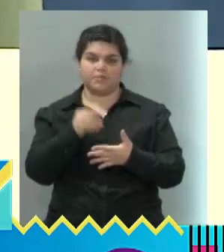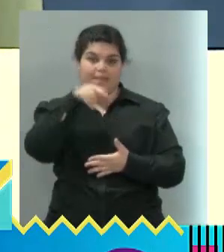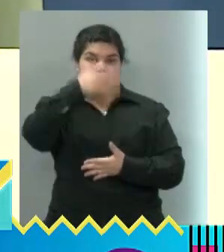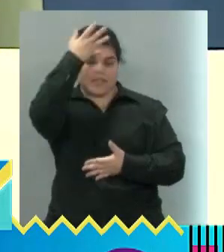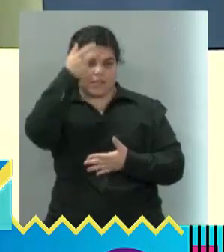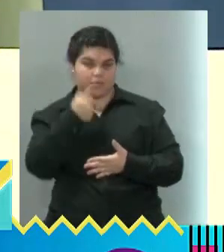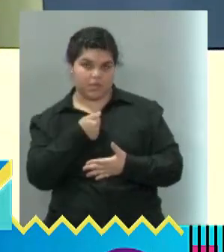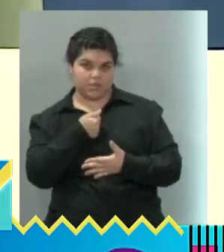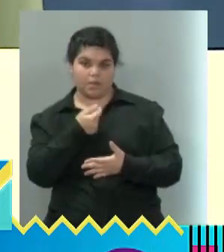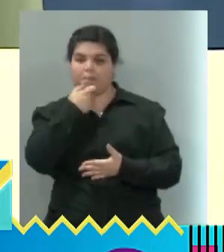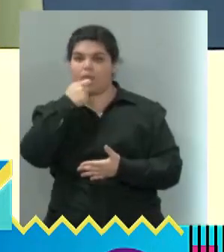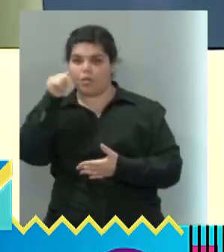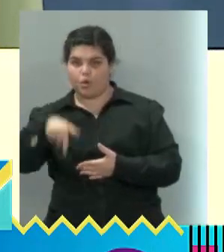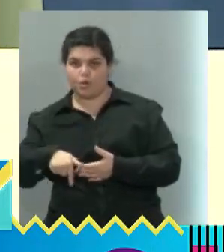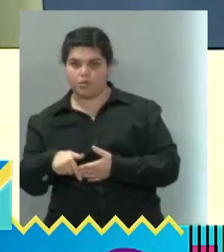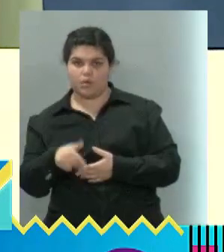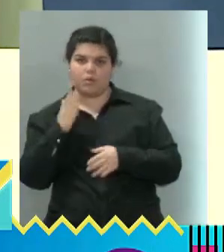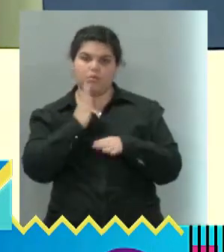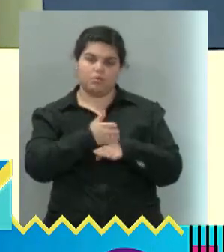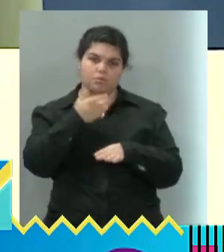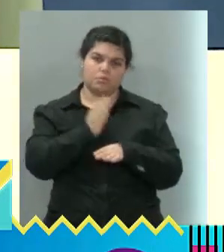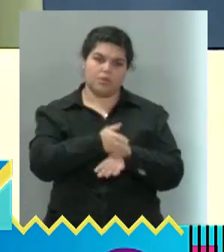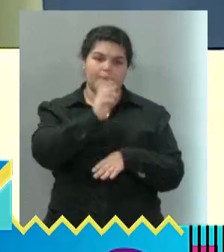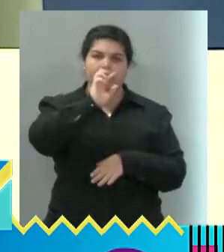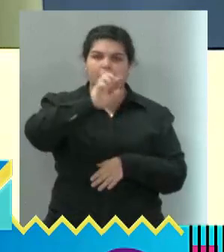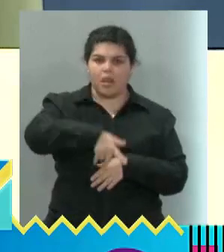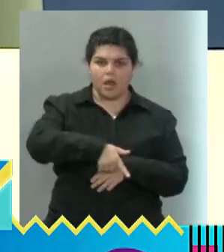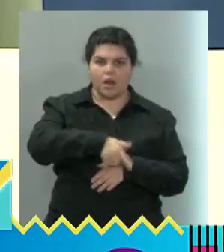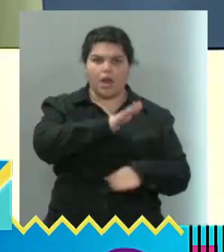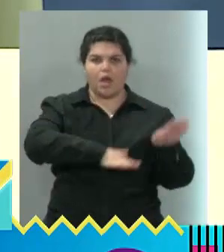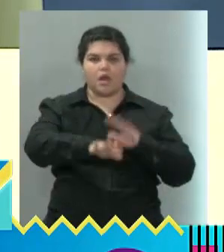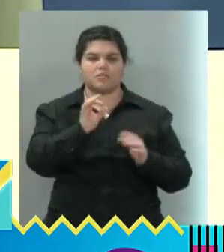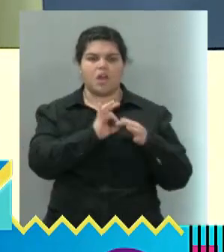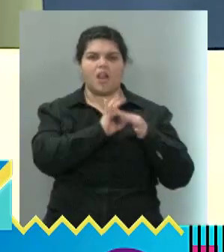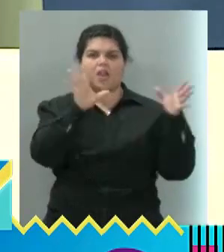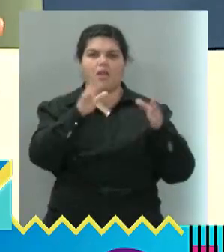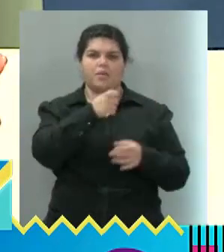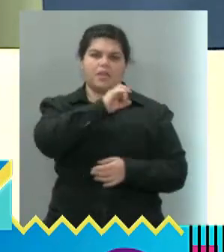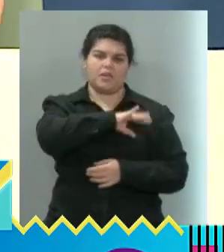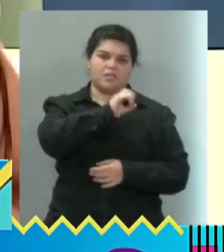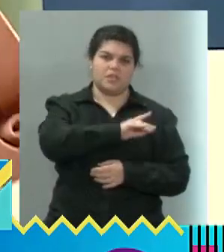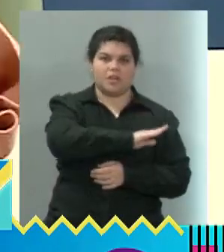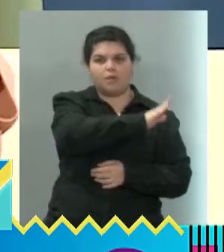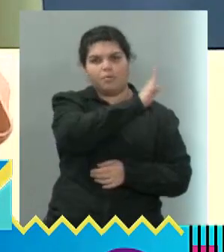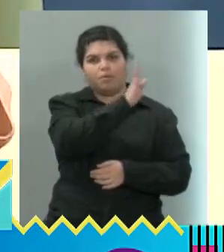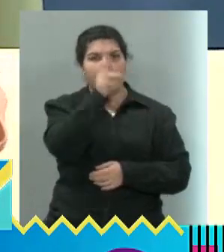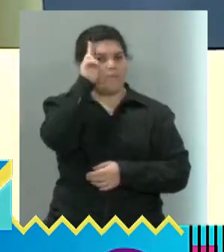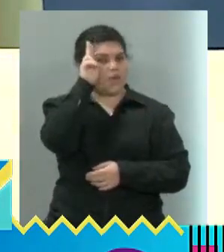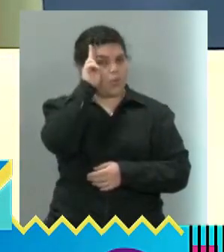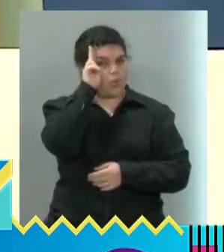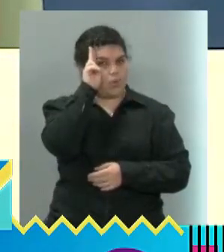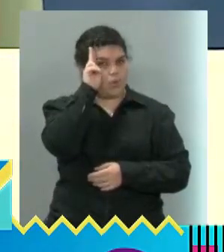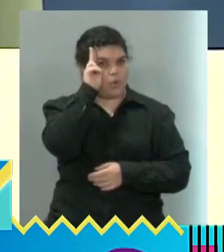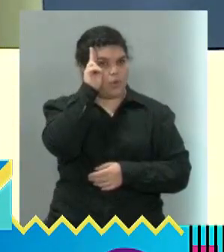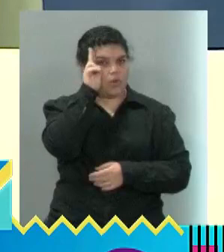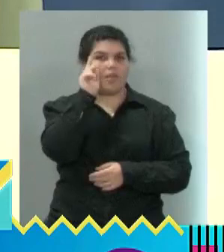¿no es cierto?, desde Mendoza, planificando lo que fue la campaña libertadora de Chile, luego de Chile hacia Perú, y después